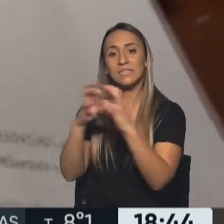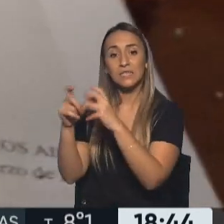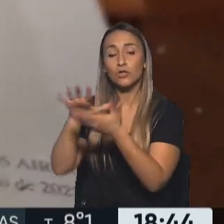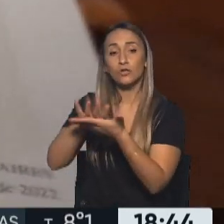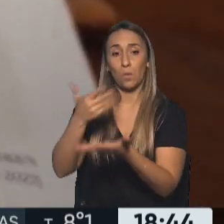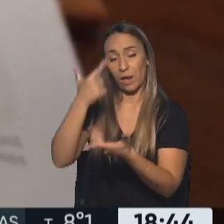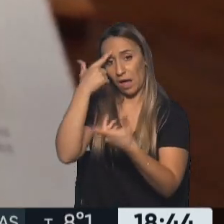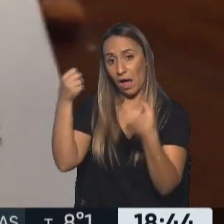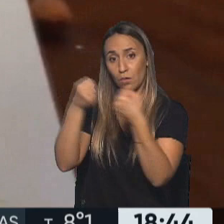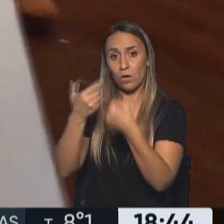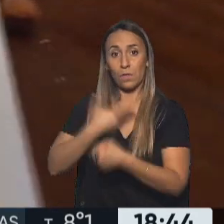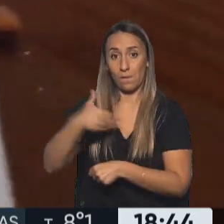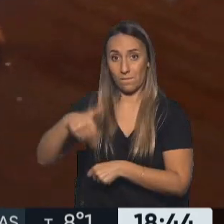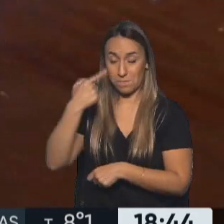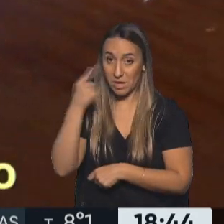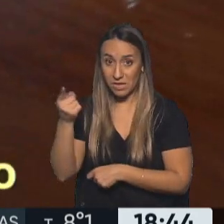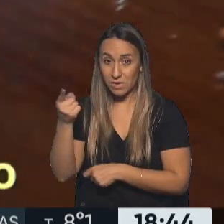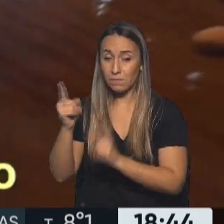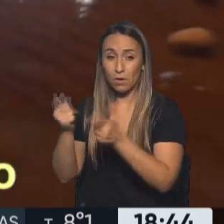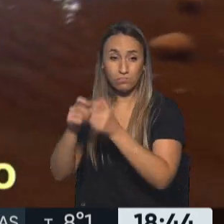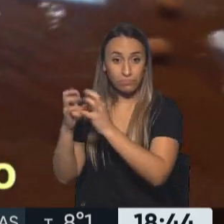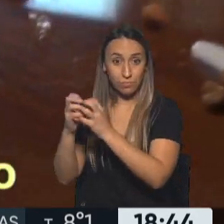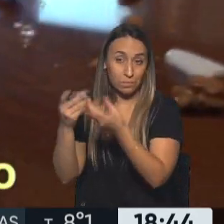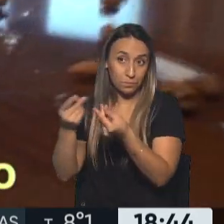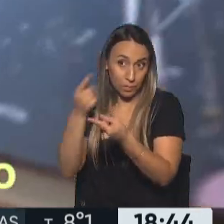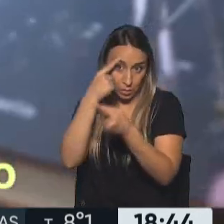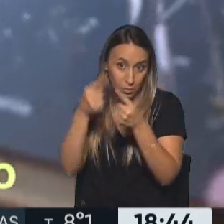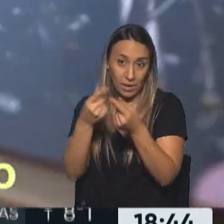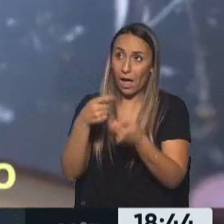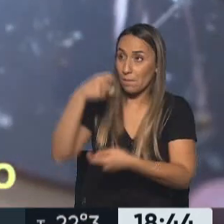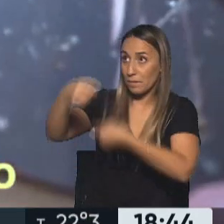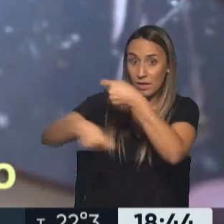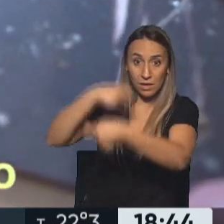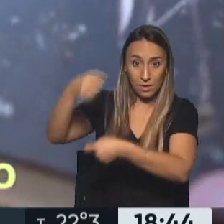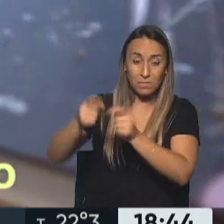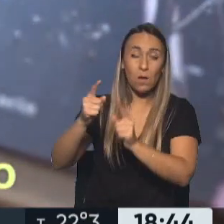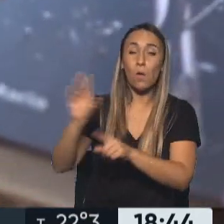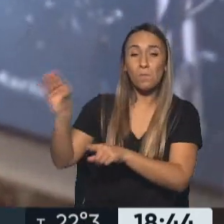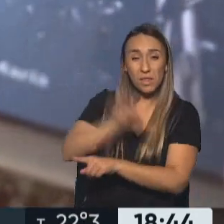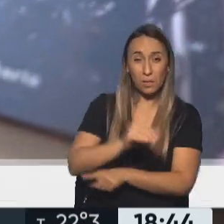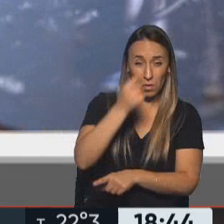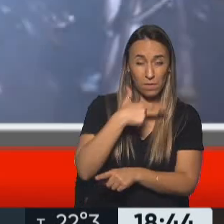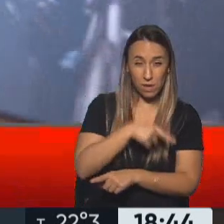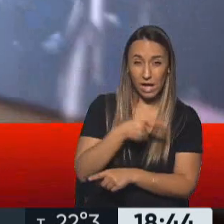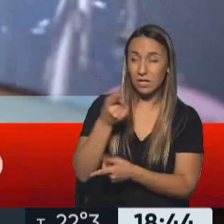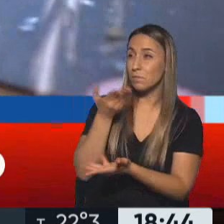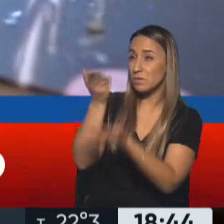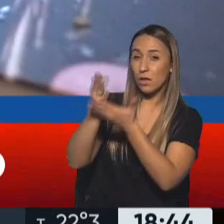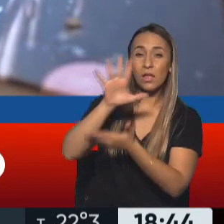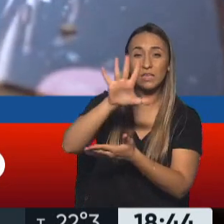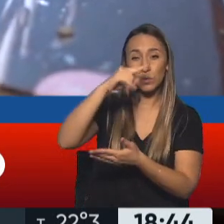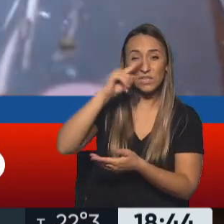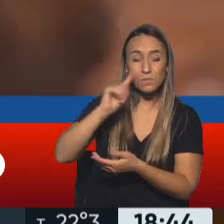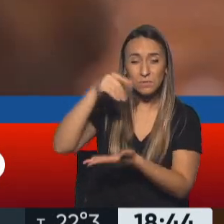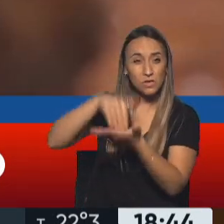con el Fondo Monetario Internacional para financiar el préstamo que Mauricio Macri solicitó a ese organismo por 57 mil millones